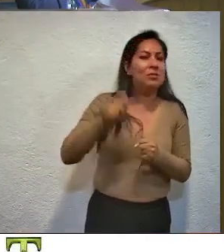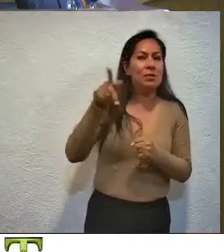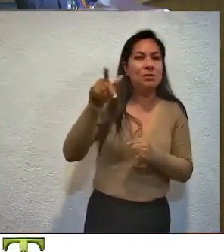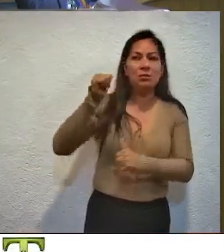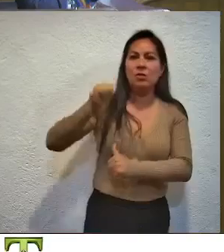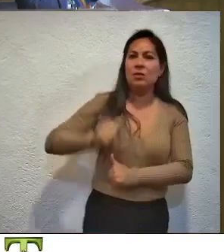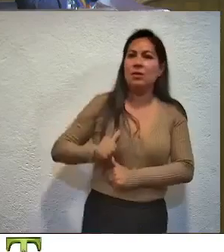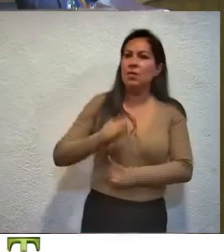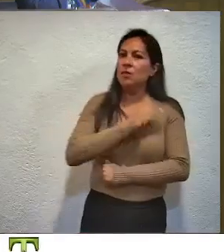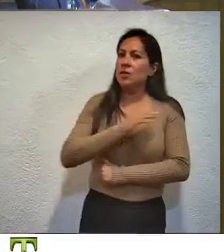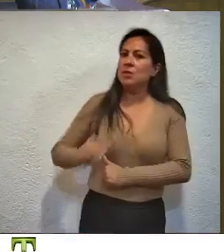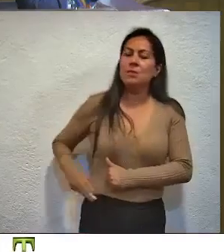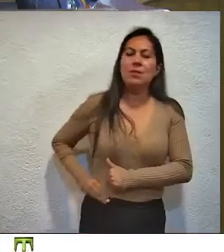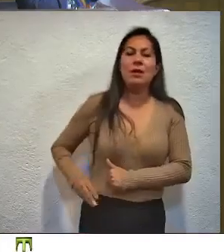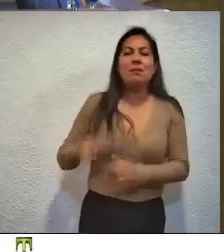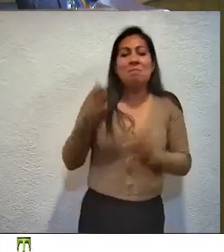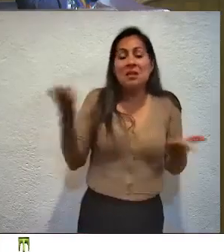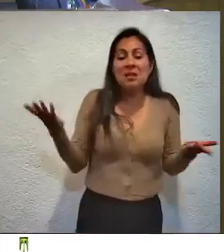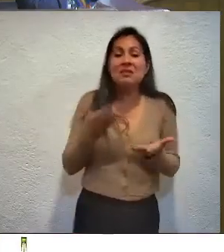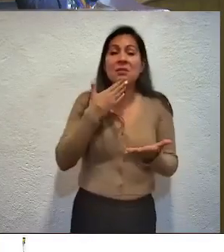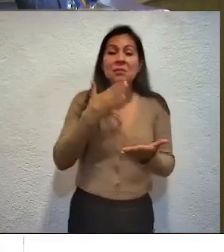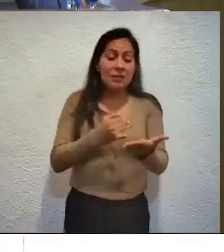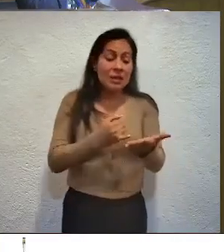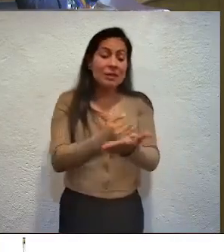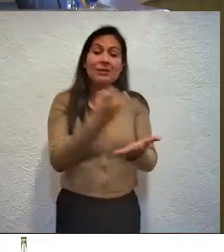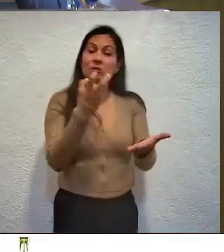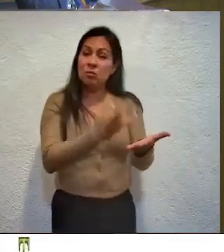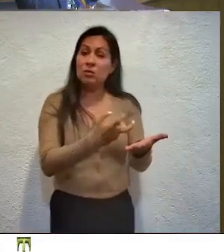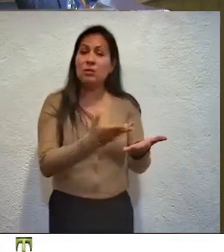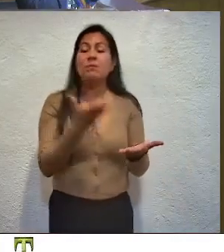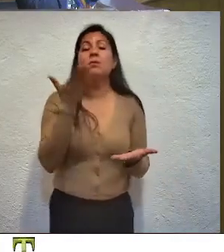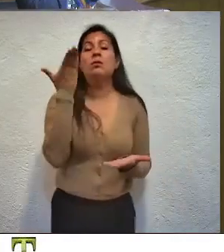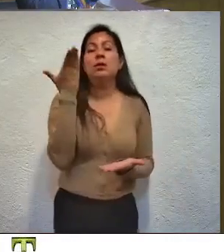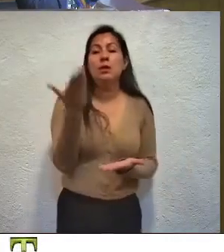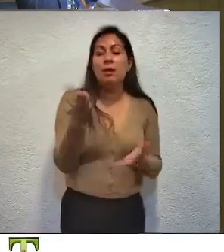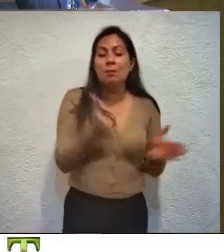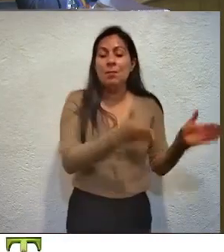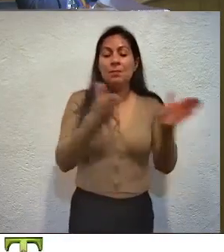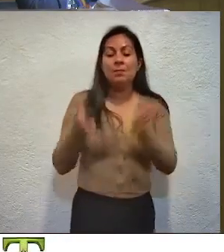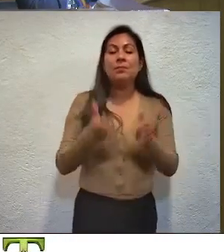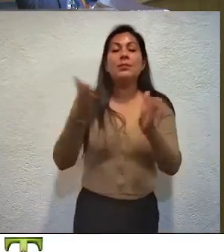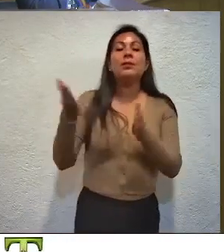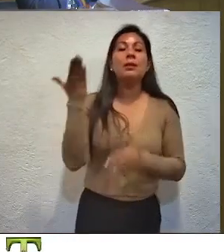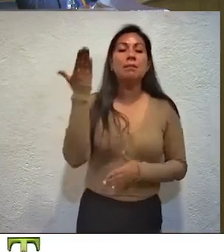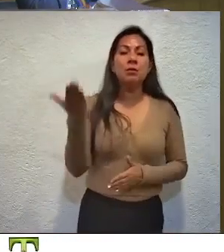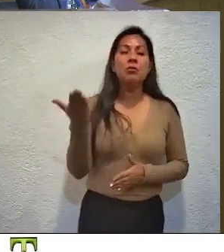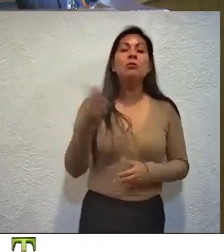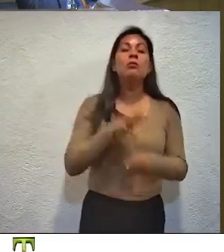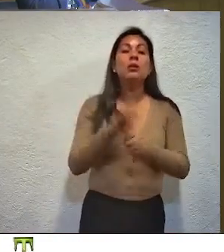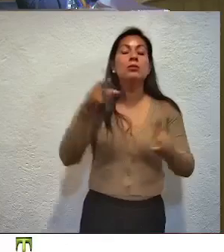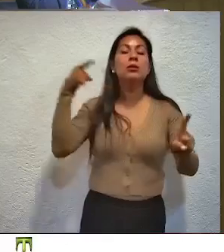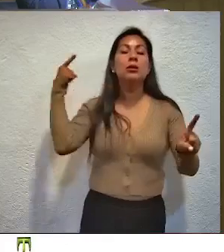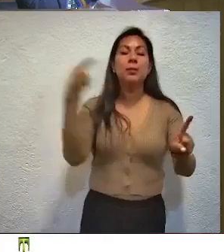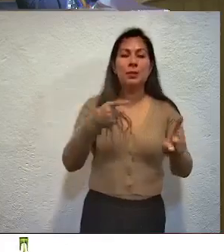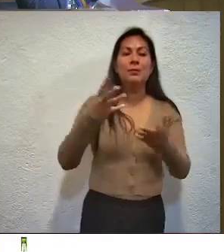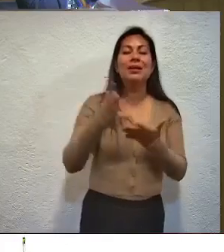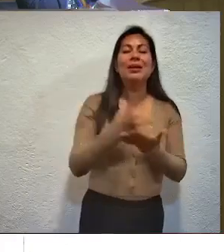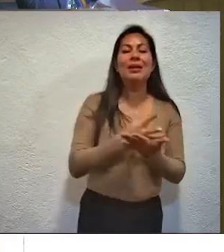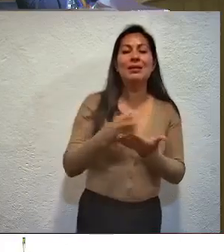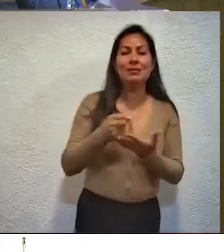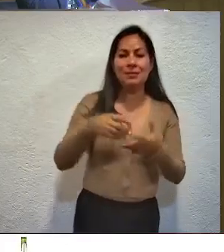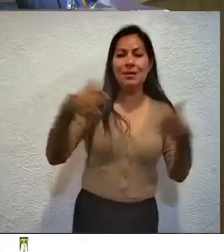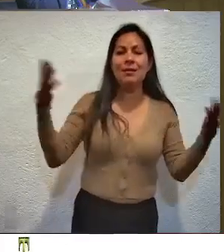autoridad municipal la debida ejecución de la sentencia, por lo que la prórroga solicitada es con la finalidad de garantizar